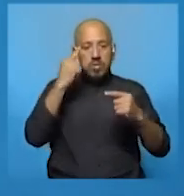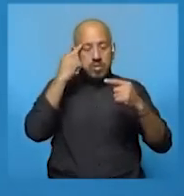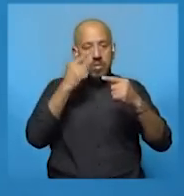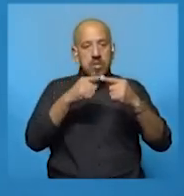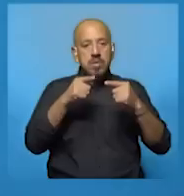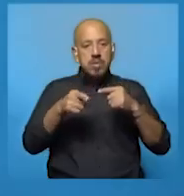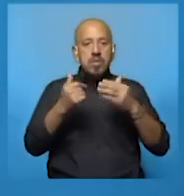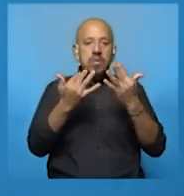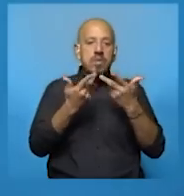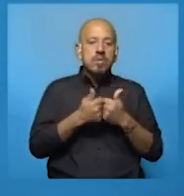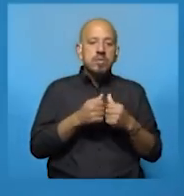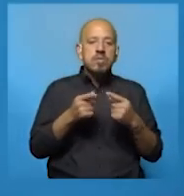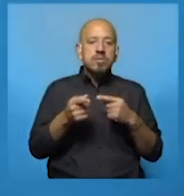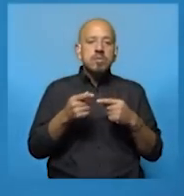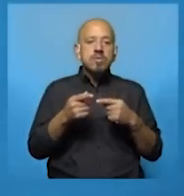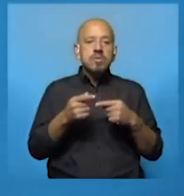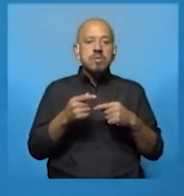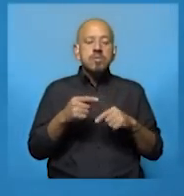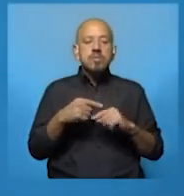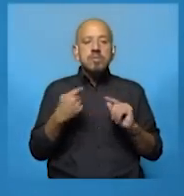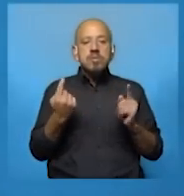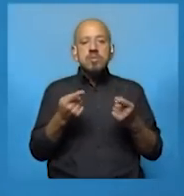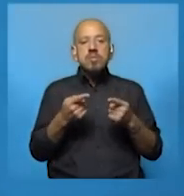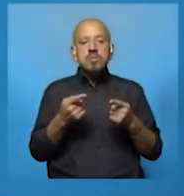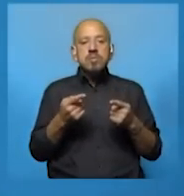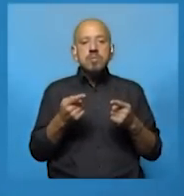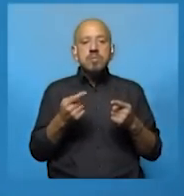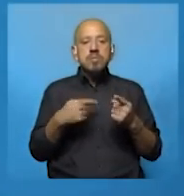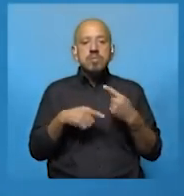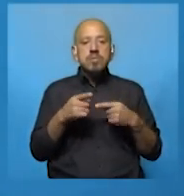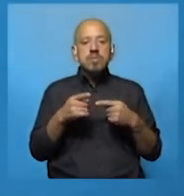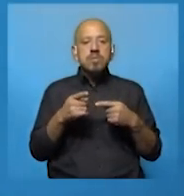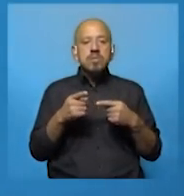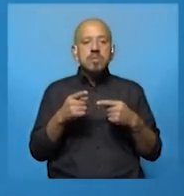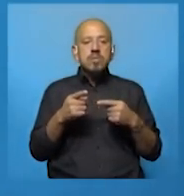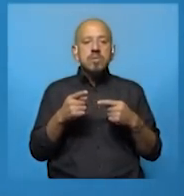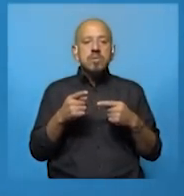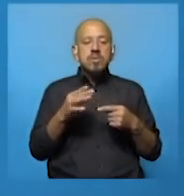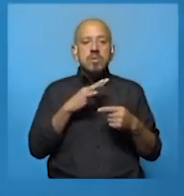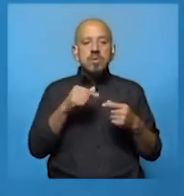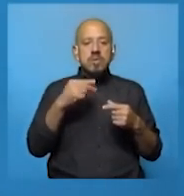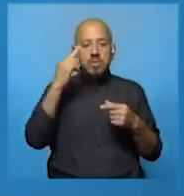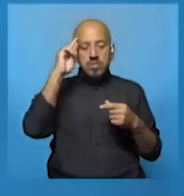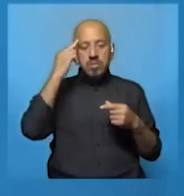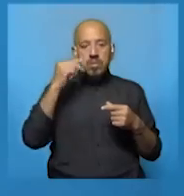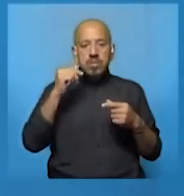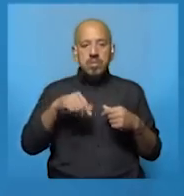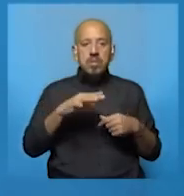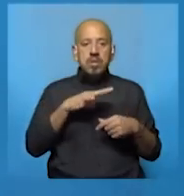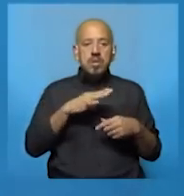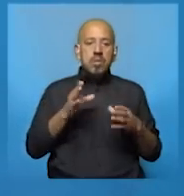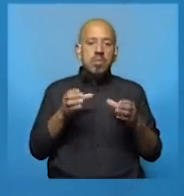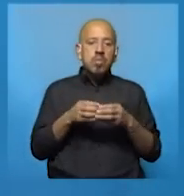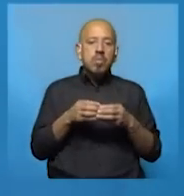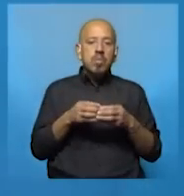ver con organizaciones medias o semi organizaciones medias y grandes pero también lo que sobre todo sucede en Uruguay que tenemos grupos